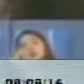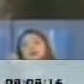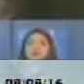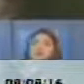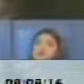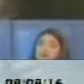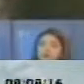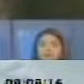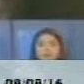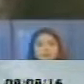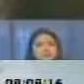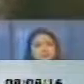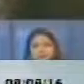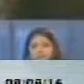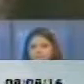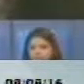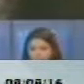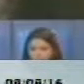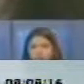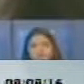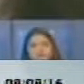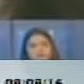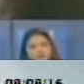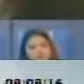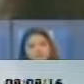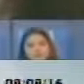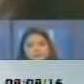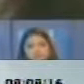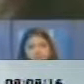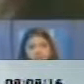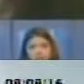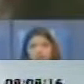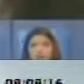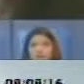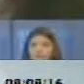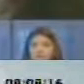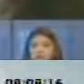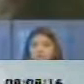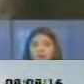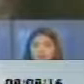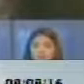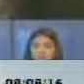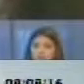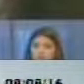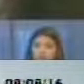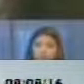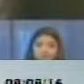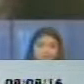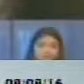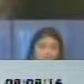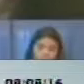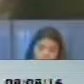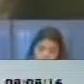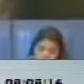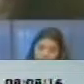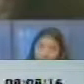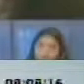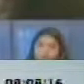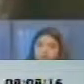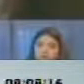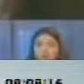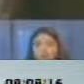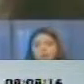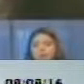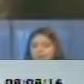descargan en los puertos venezolanos para colaborar con el avance de la gran misión Abastecimiento Soberano. Esta